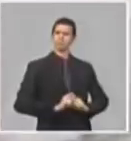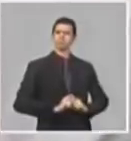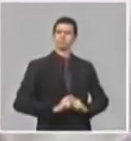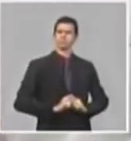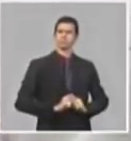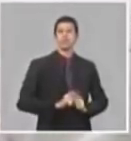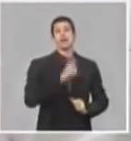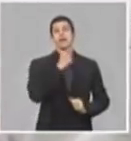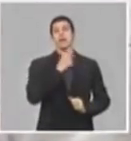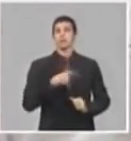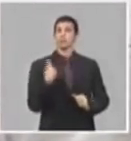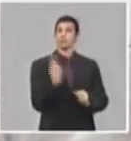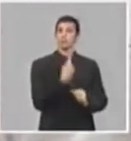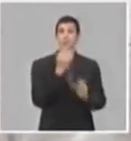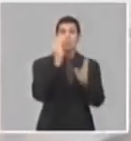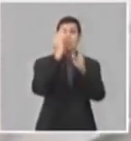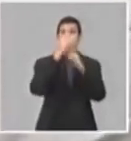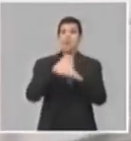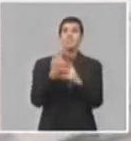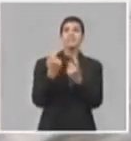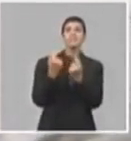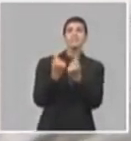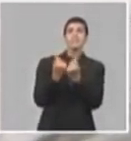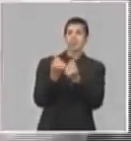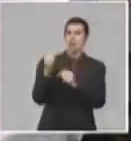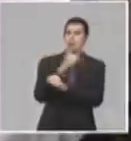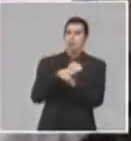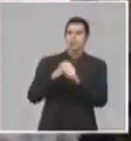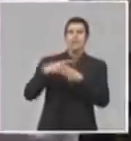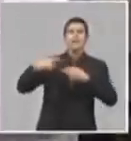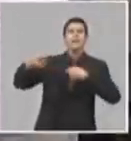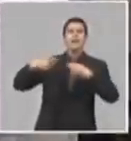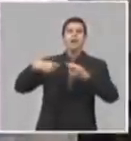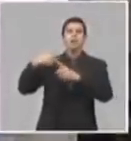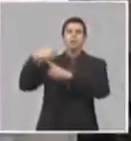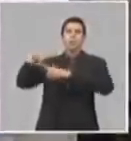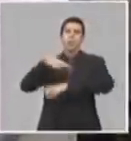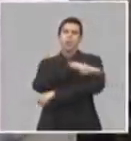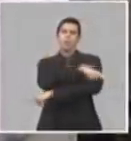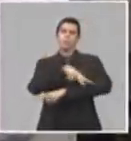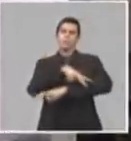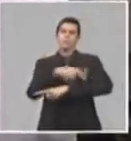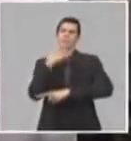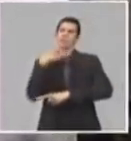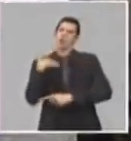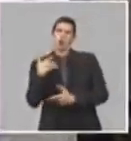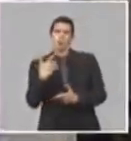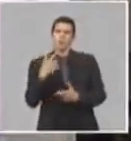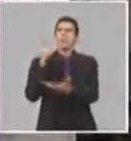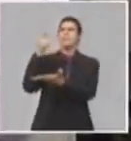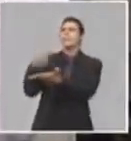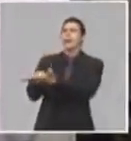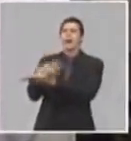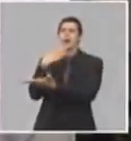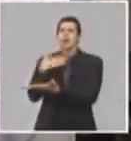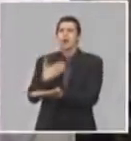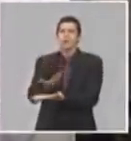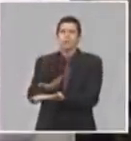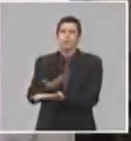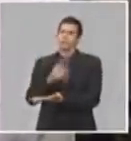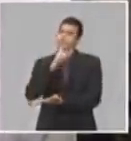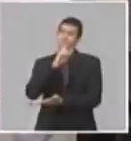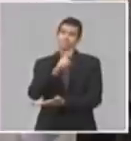esa base productiva, tener también la posibilidad de exportar. Y tiene, exactamente, esa base productiva tiene la posibilidad de exportar. Y a través de la exportación puede